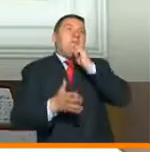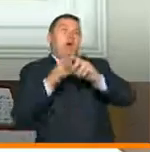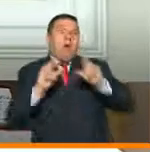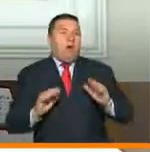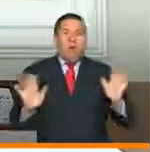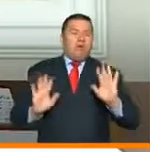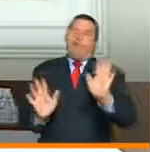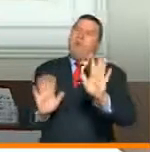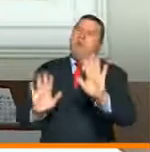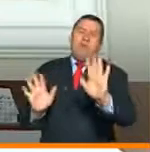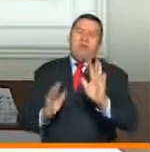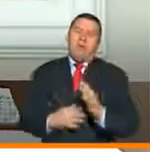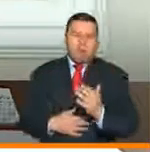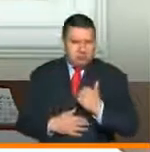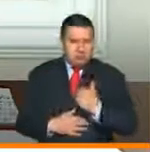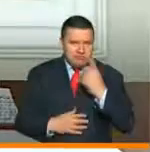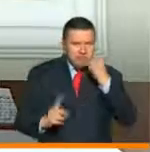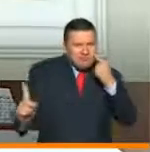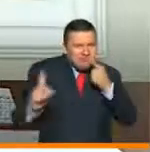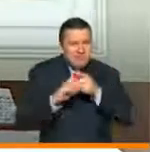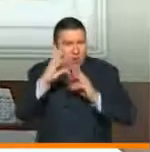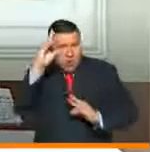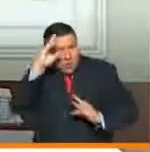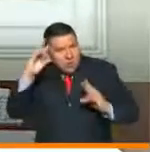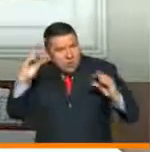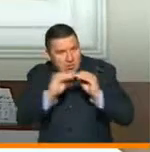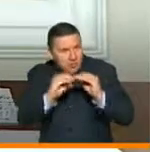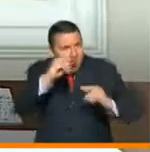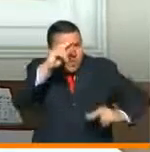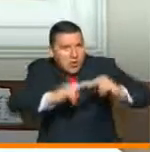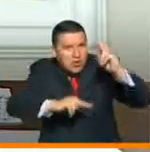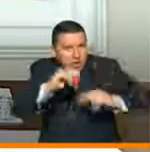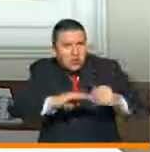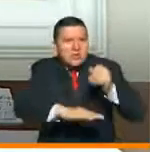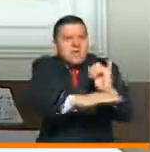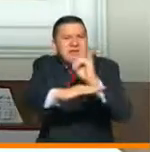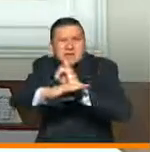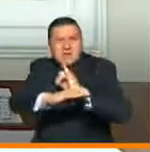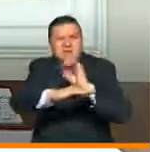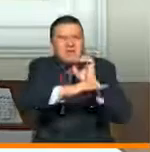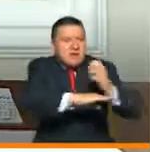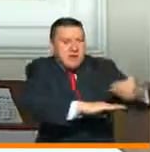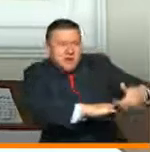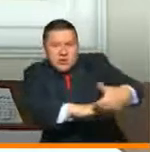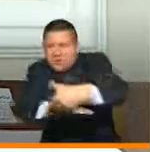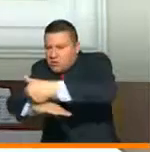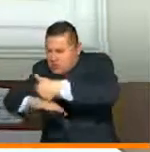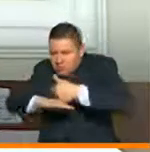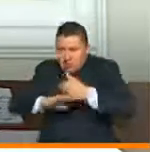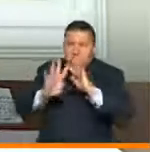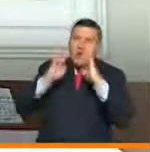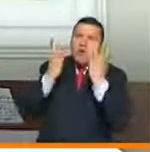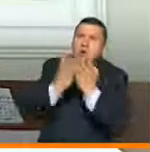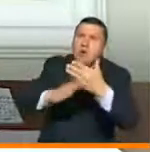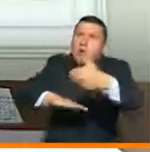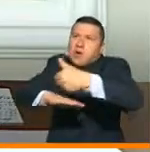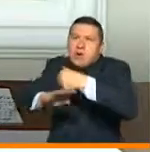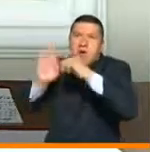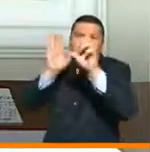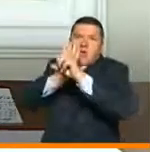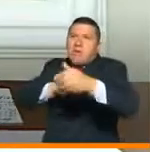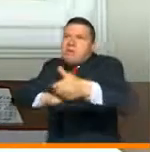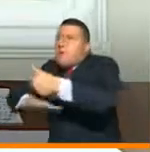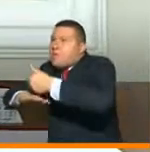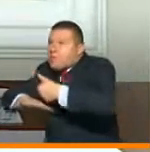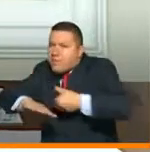que podamos construir dentro de las instituciones en el congreso en el trámite legislativo